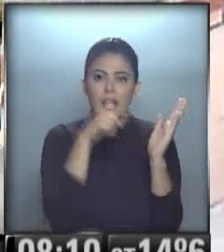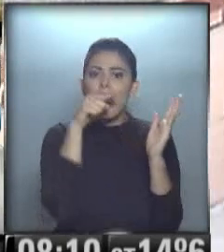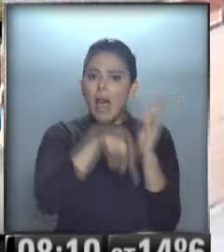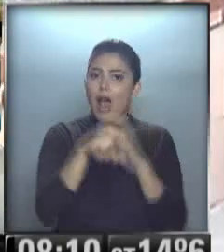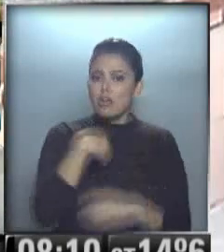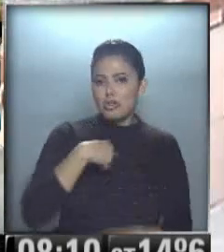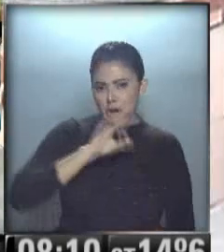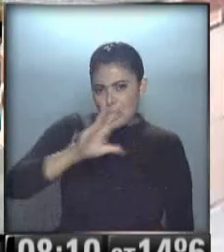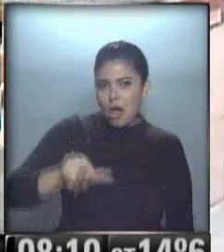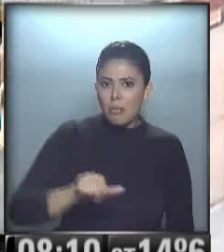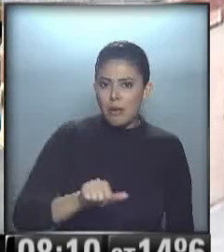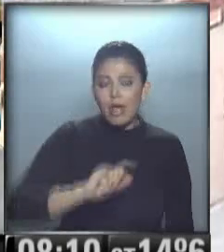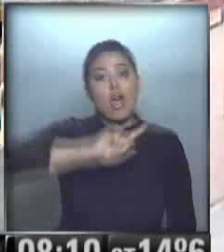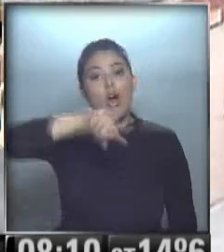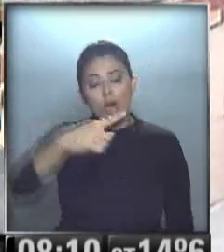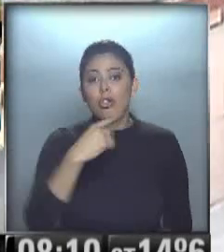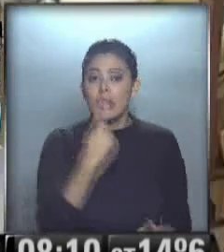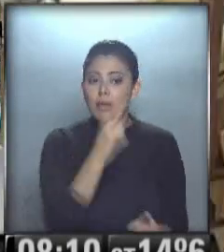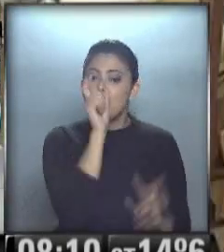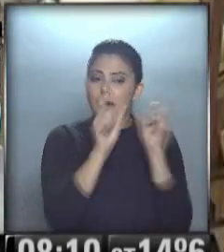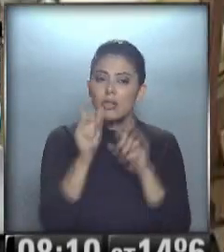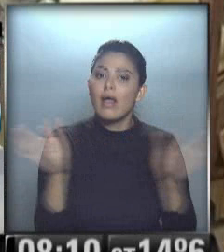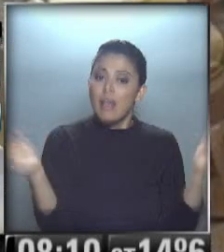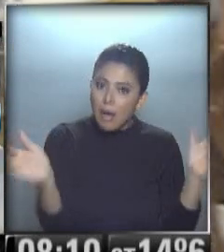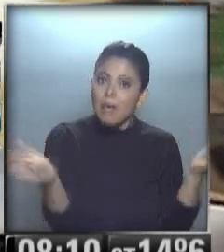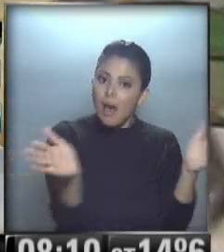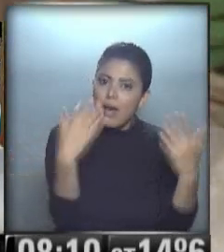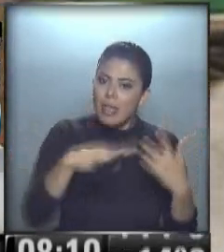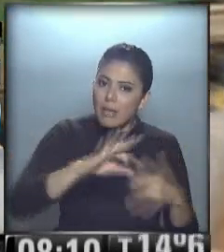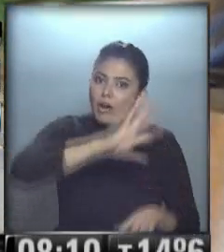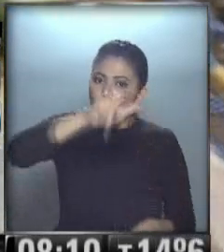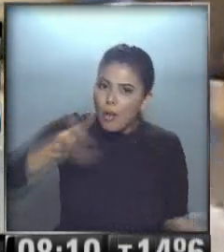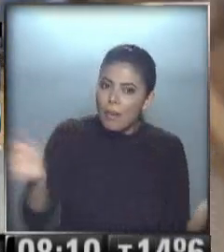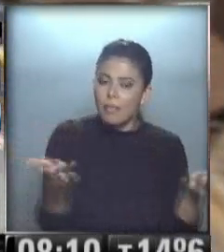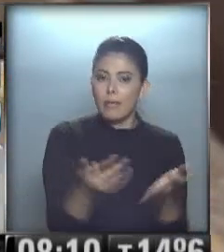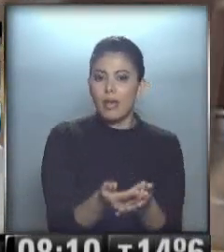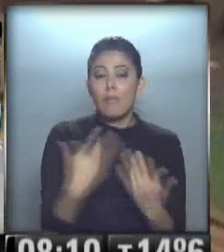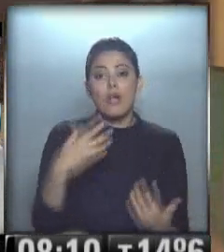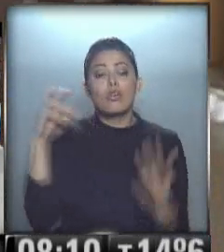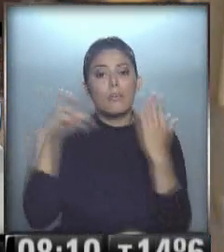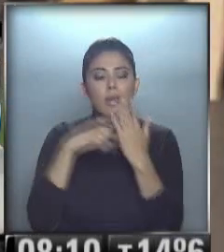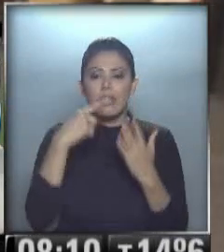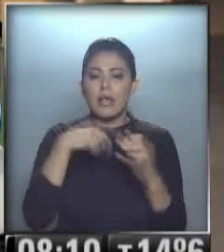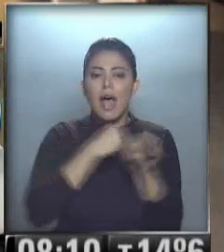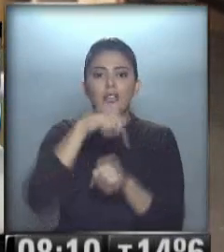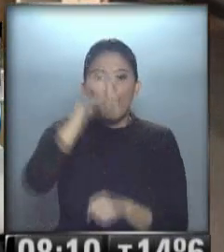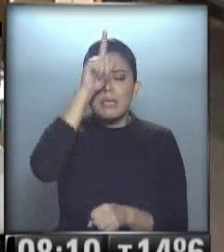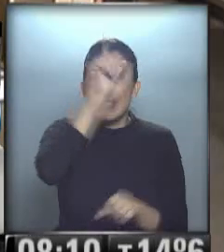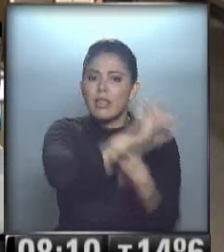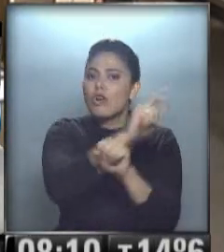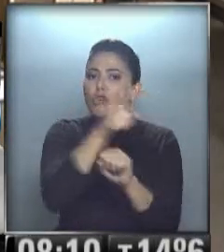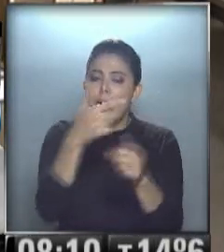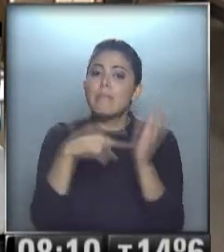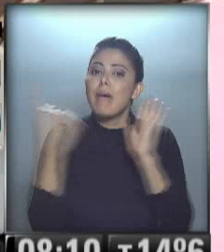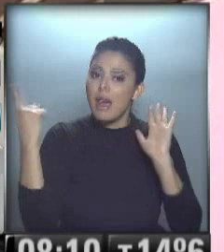cometido delitos y otros donde los usuarios incitaban a la población a sumarse a los saqueos. Garzón informó que no hay policías detenidos, aunque